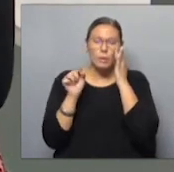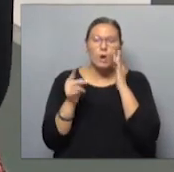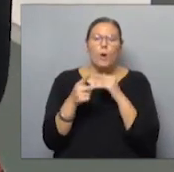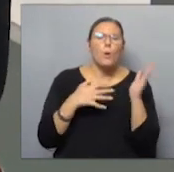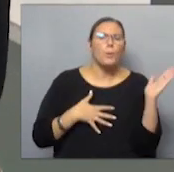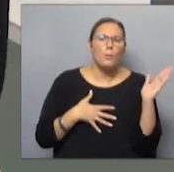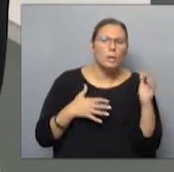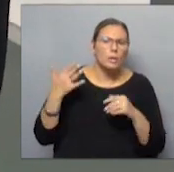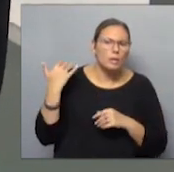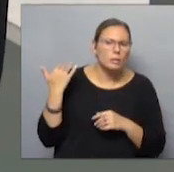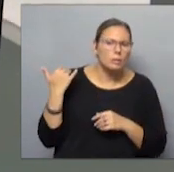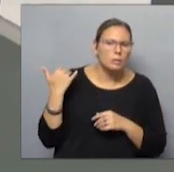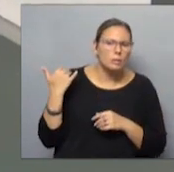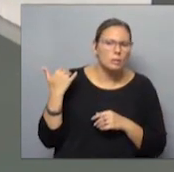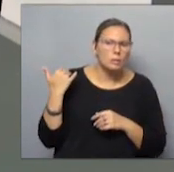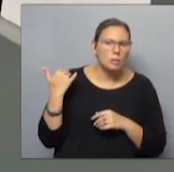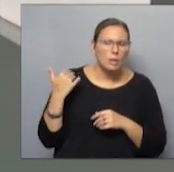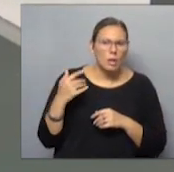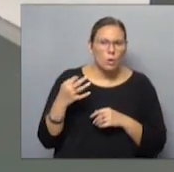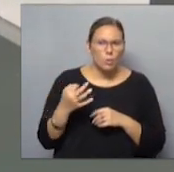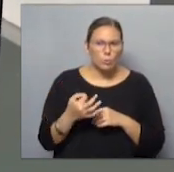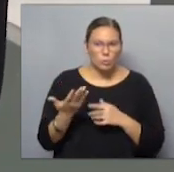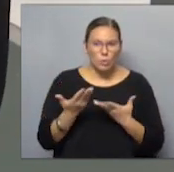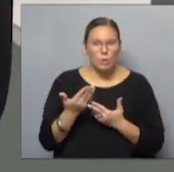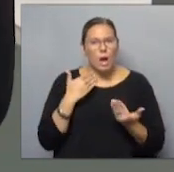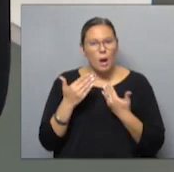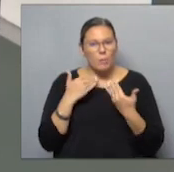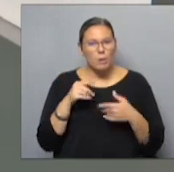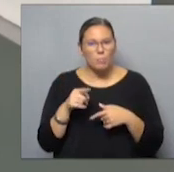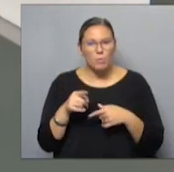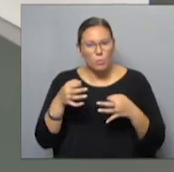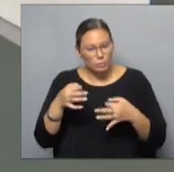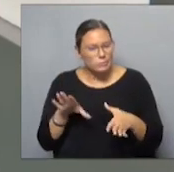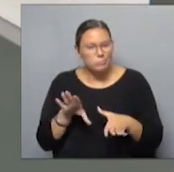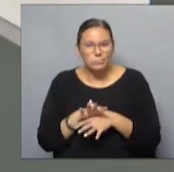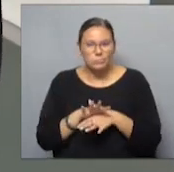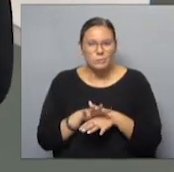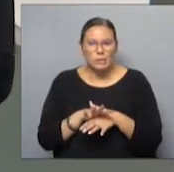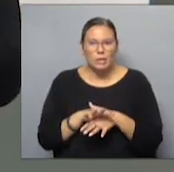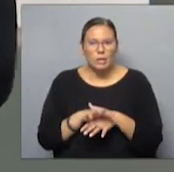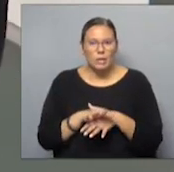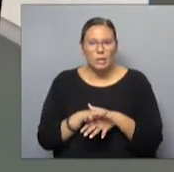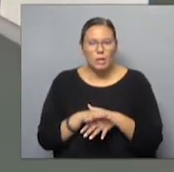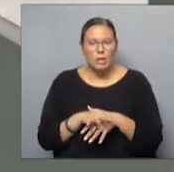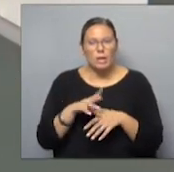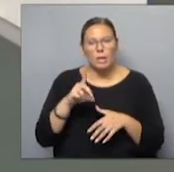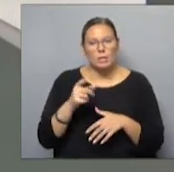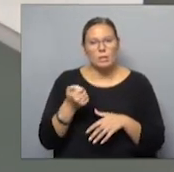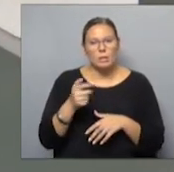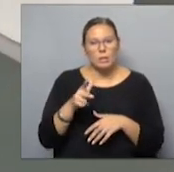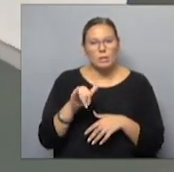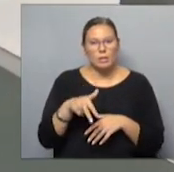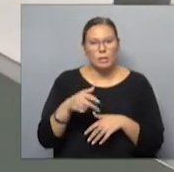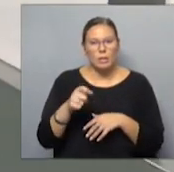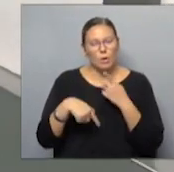cuánto bailan ustedes? Bueno, justamente recién hablábamos de eso. Coincide que al menos Dayana y nosotros dos